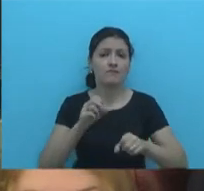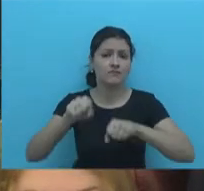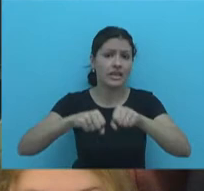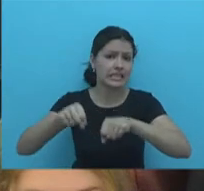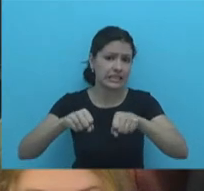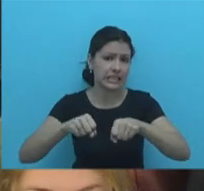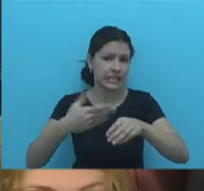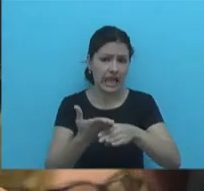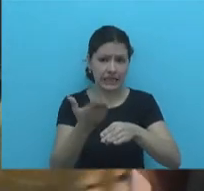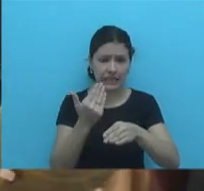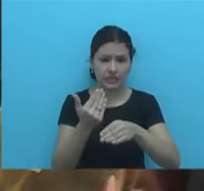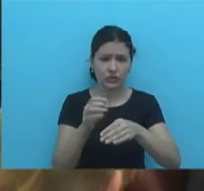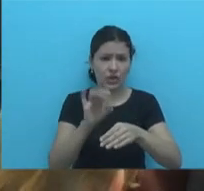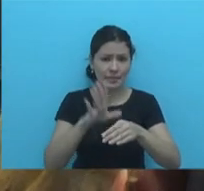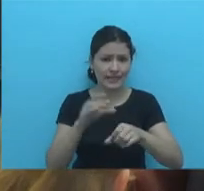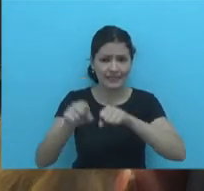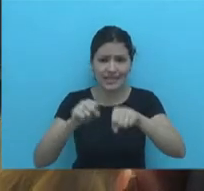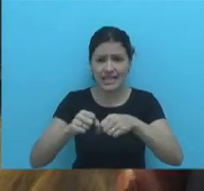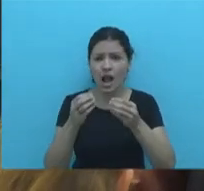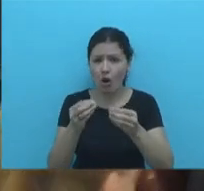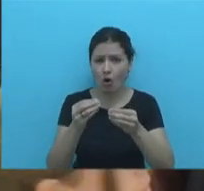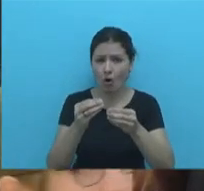si solamente tiene eso.